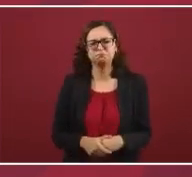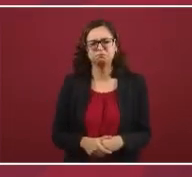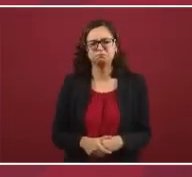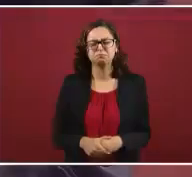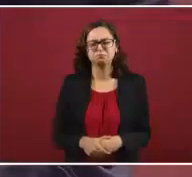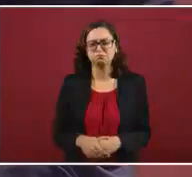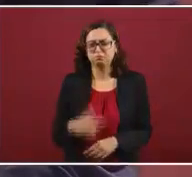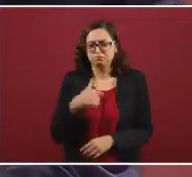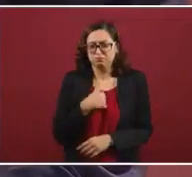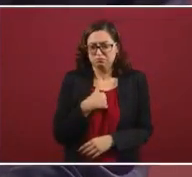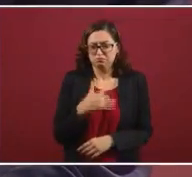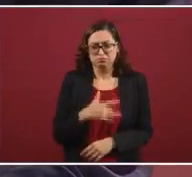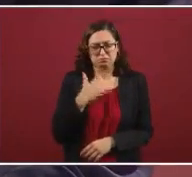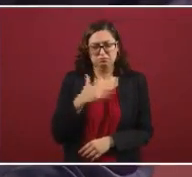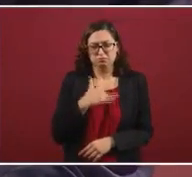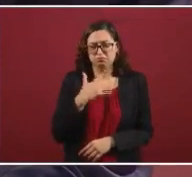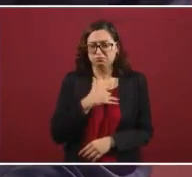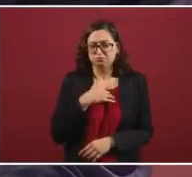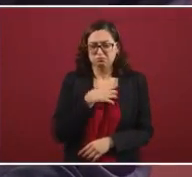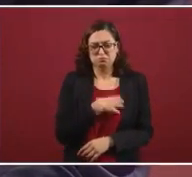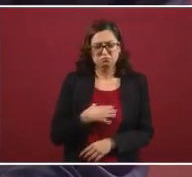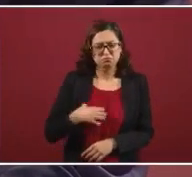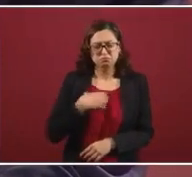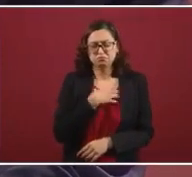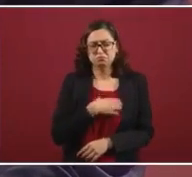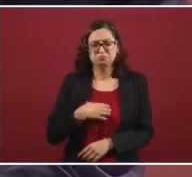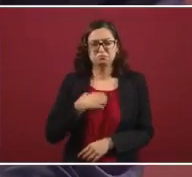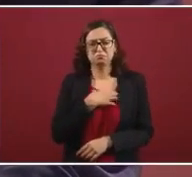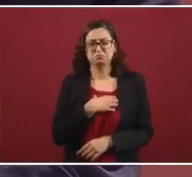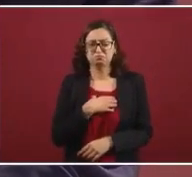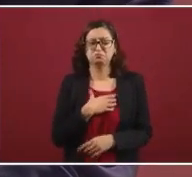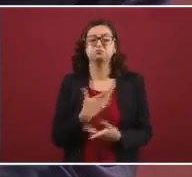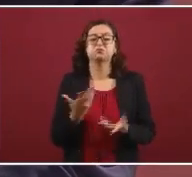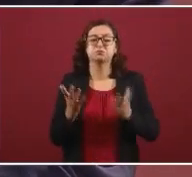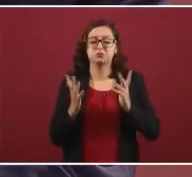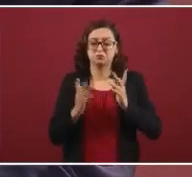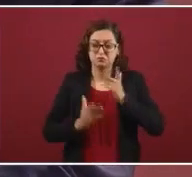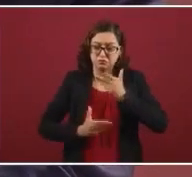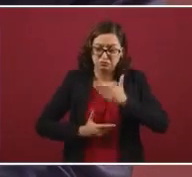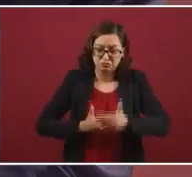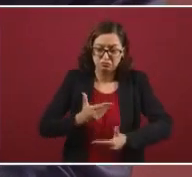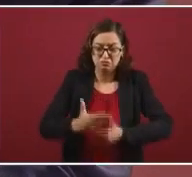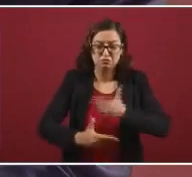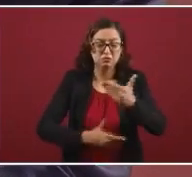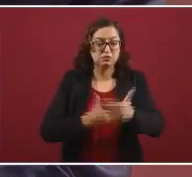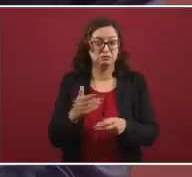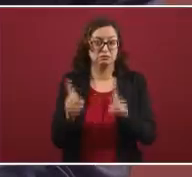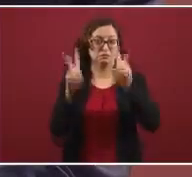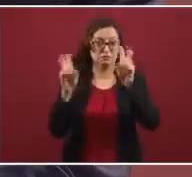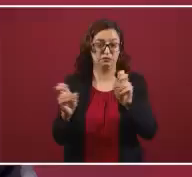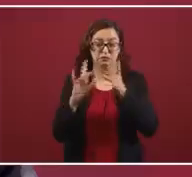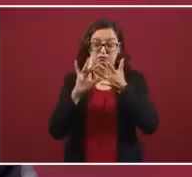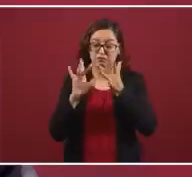mucho de que se haya avanzado con lo de las redes sociales.